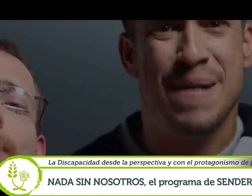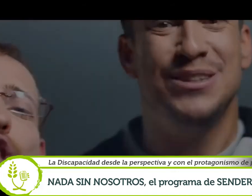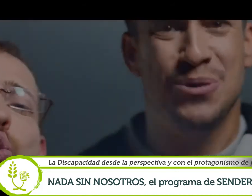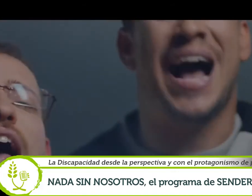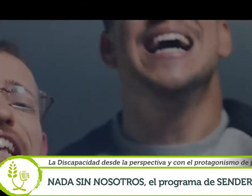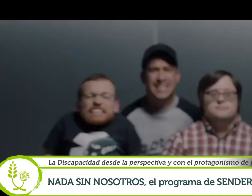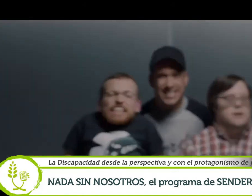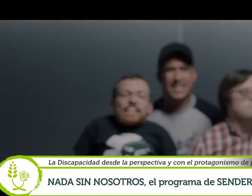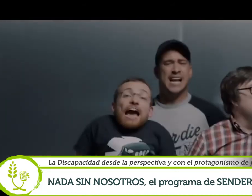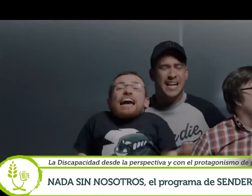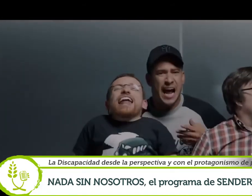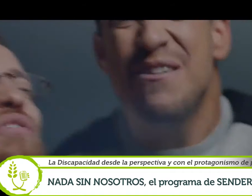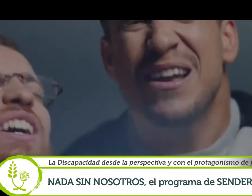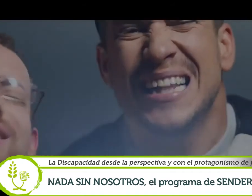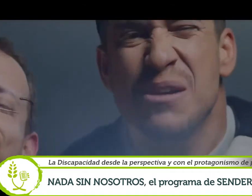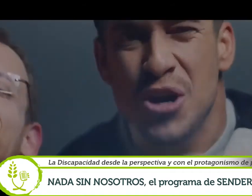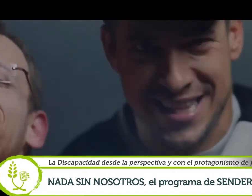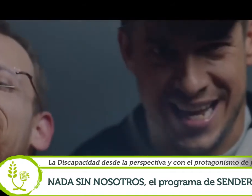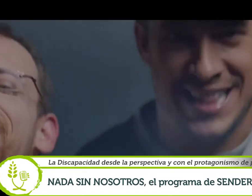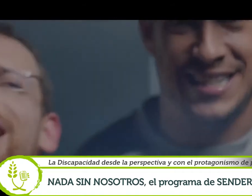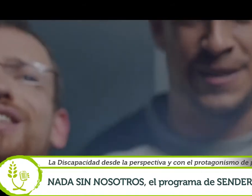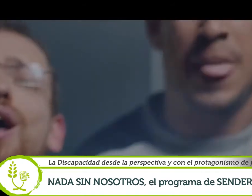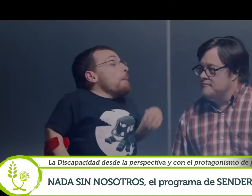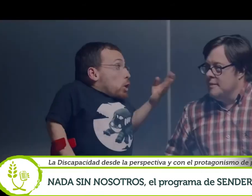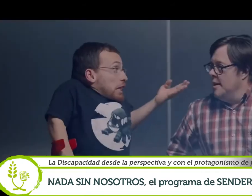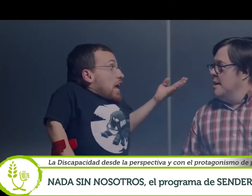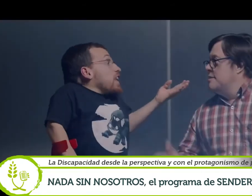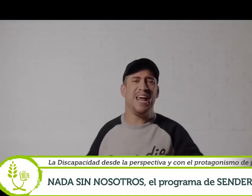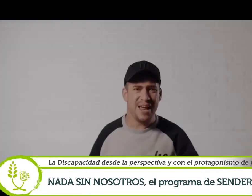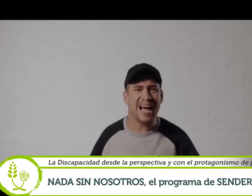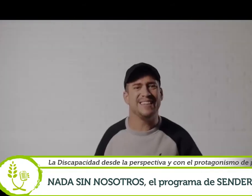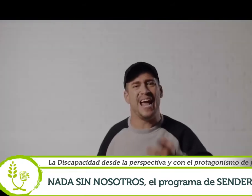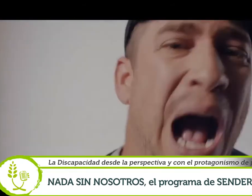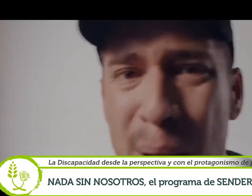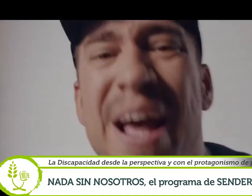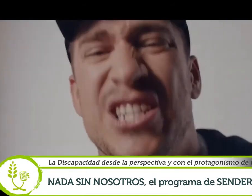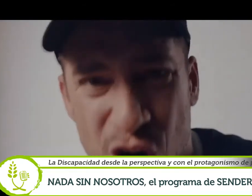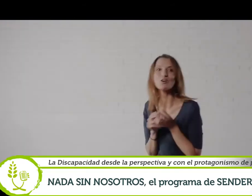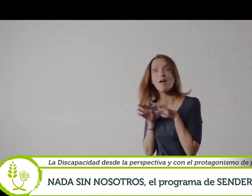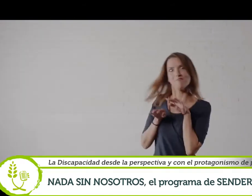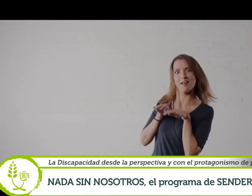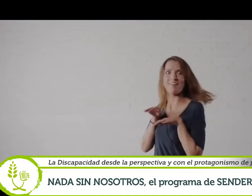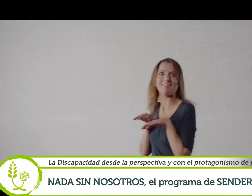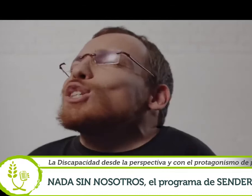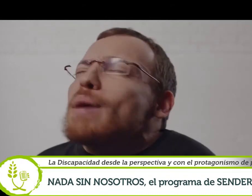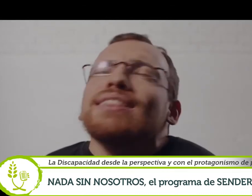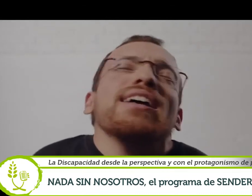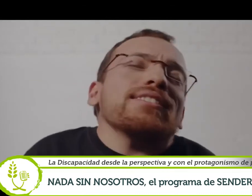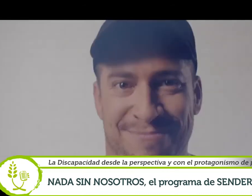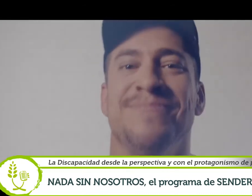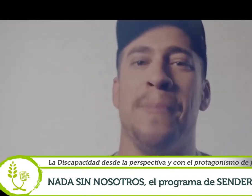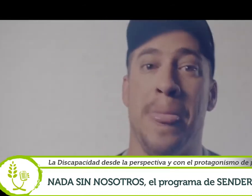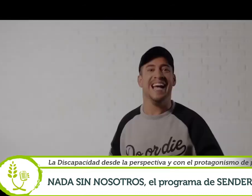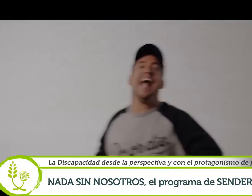A la misma altura, sin calificativos ni etiquetas. Porque tienes delante a una persona enfilada hacia sus